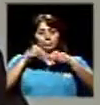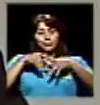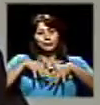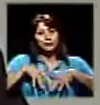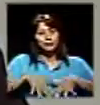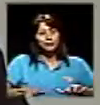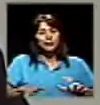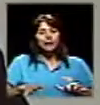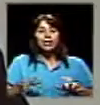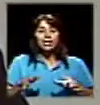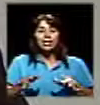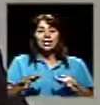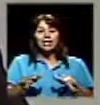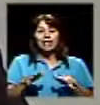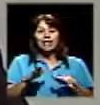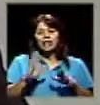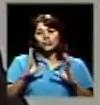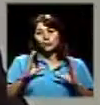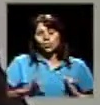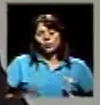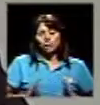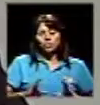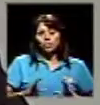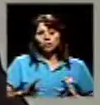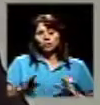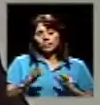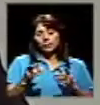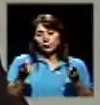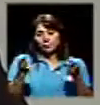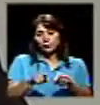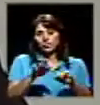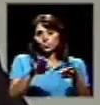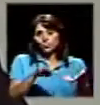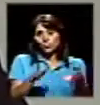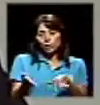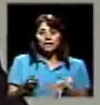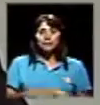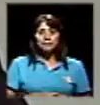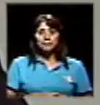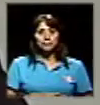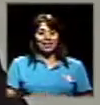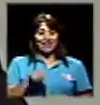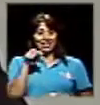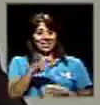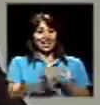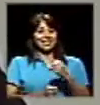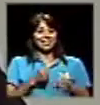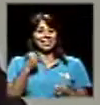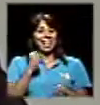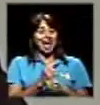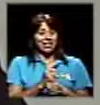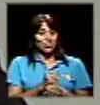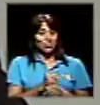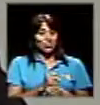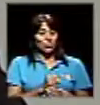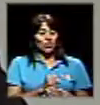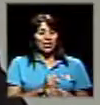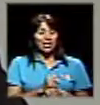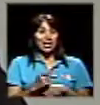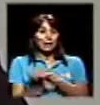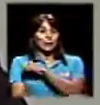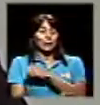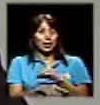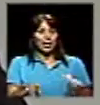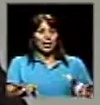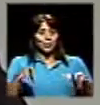nos la robó. Y este año, al otro lado del Pacífico, en Australia,